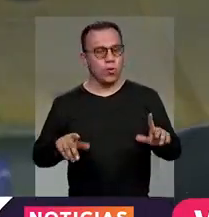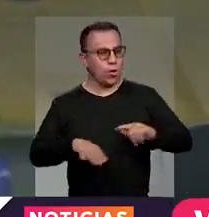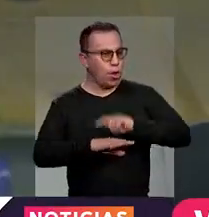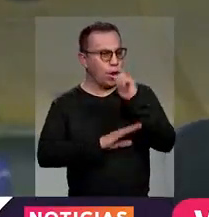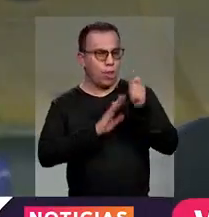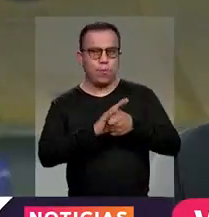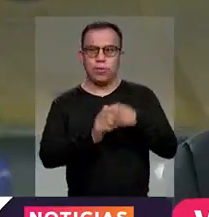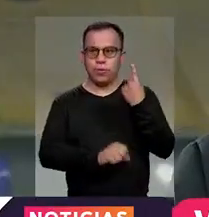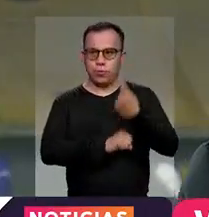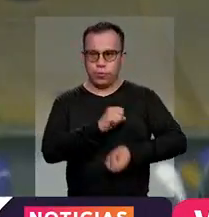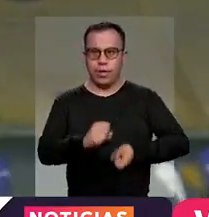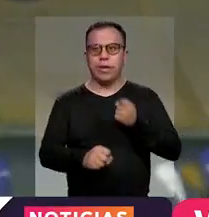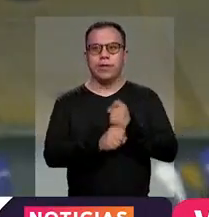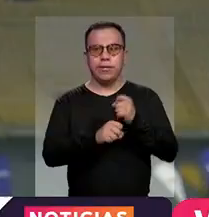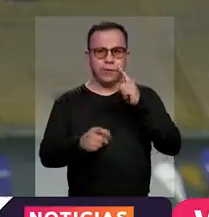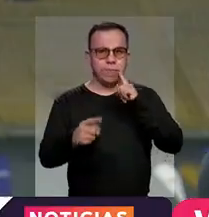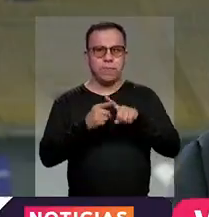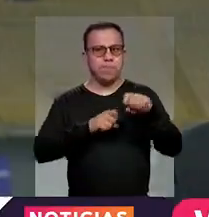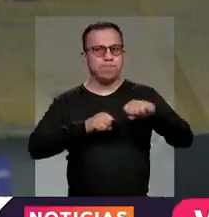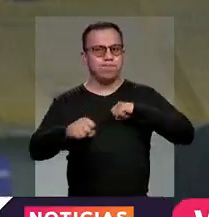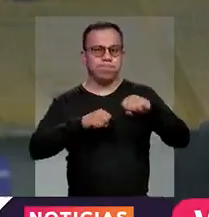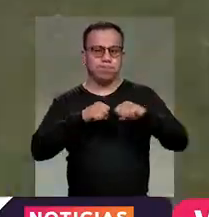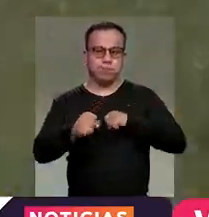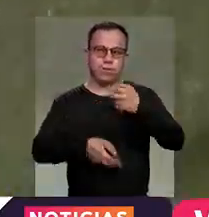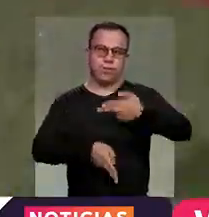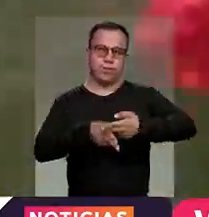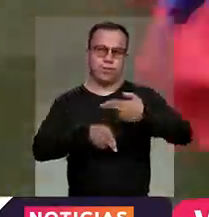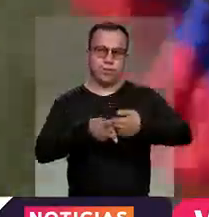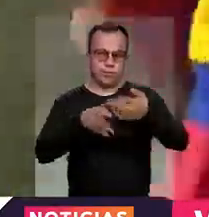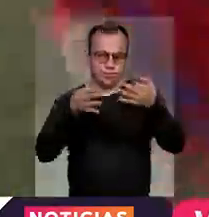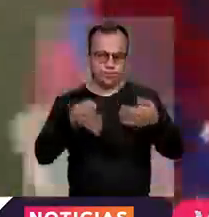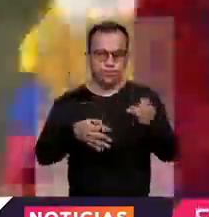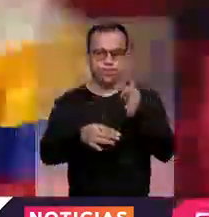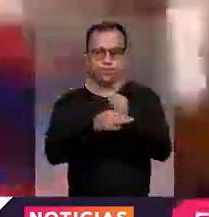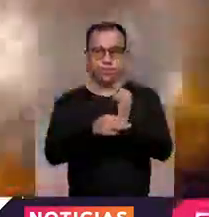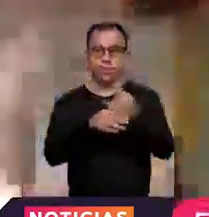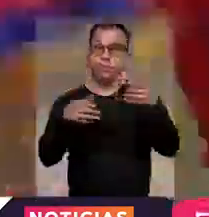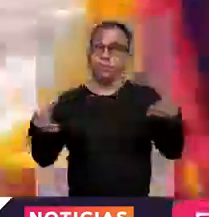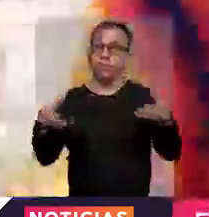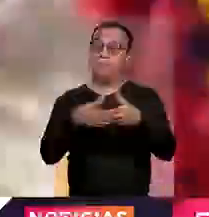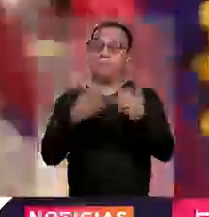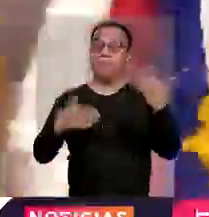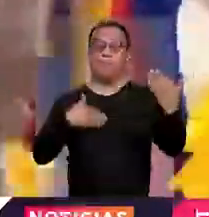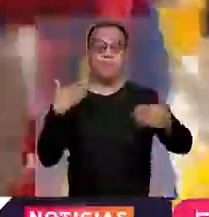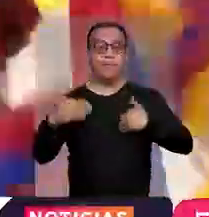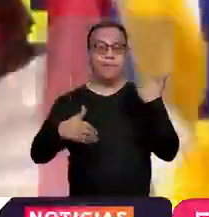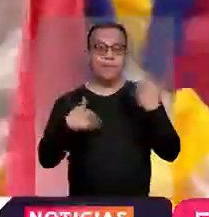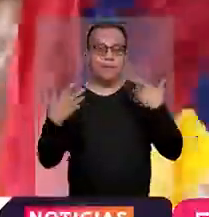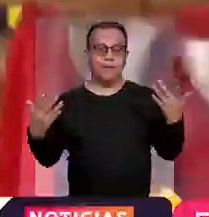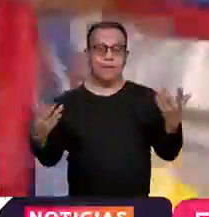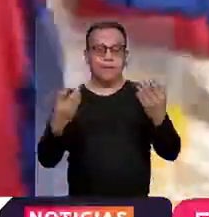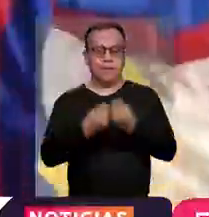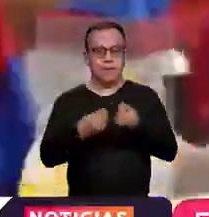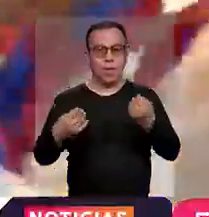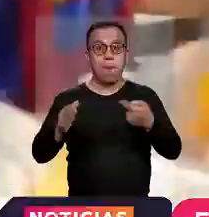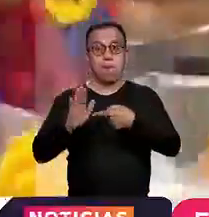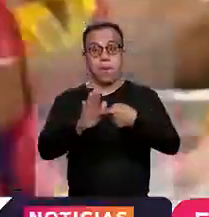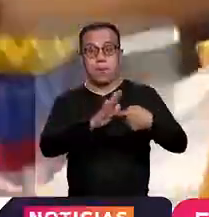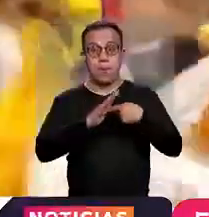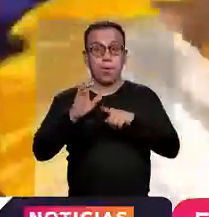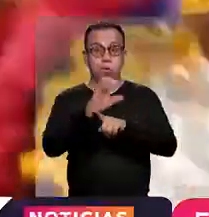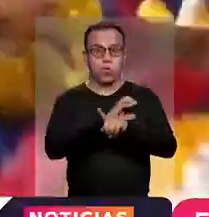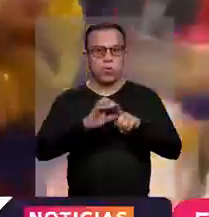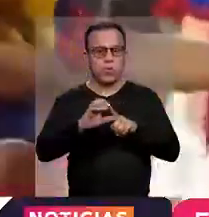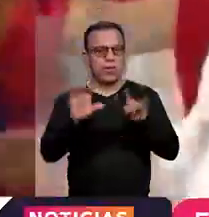creo que fue un año redondo y seguimos consolidando el nombre de una institución en el campín se vivió toda una fiesta del fútbol con show cultural presentaciones musicales